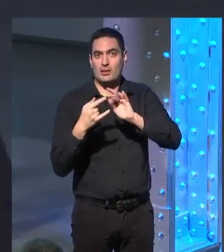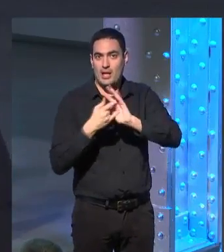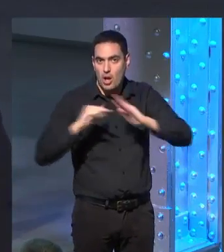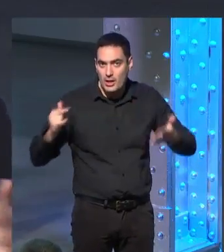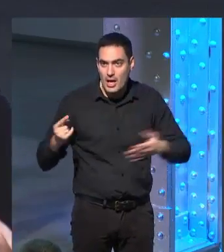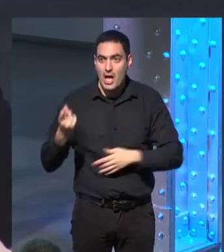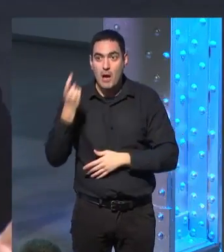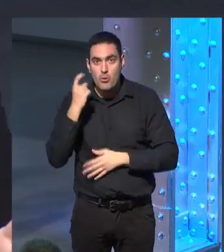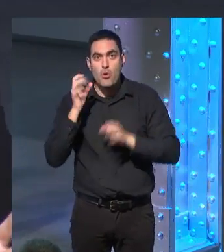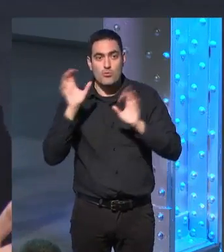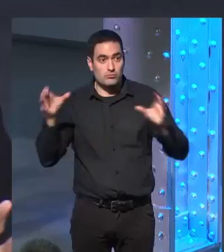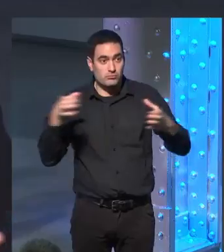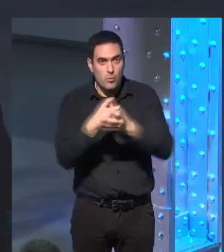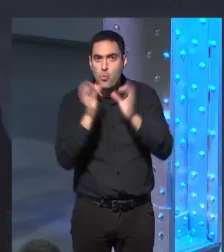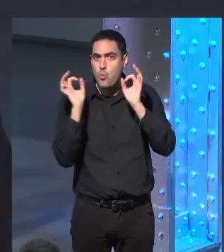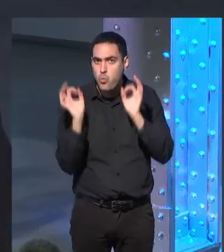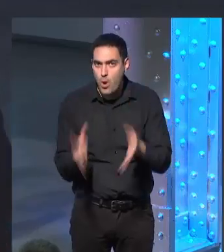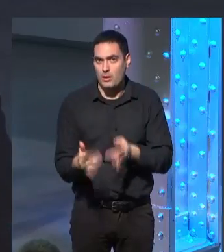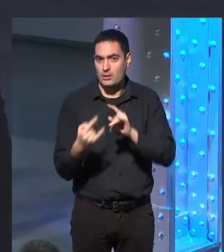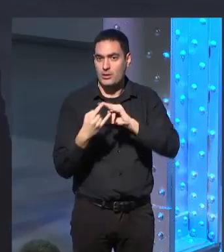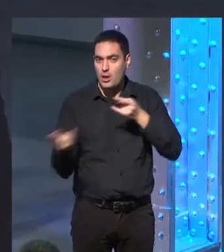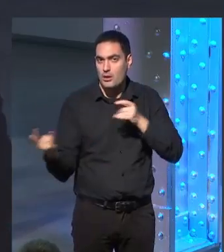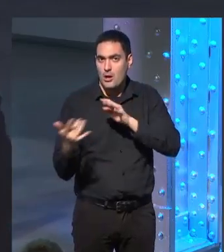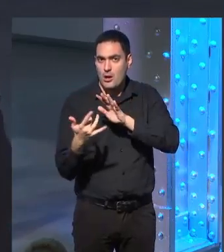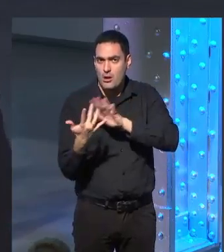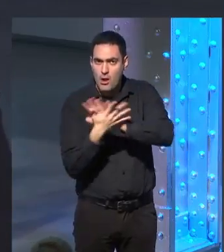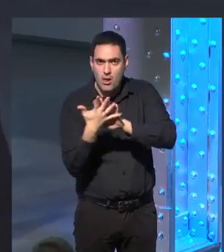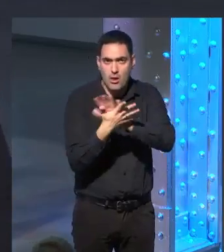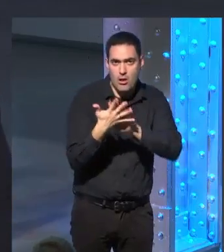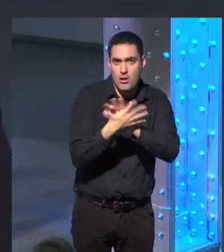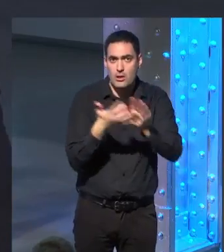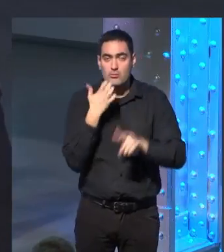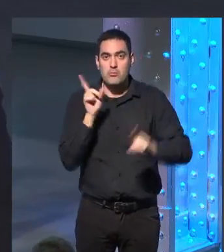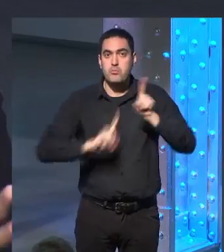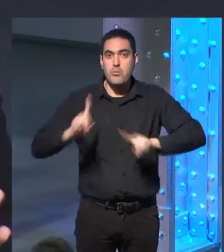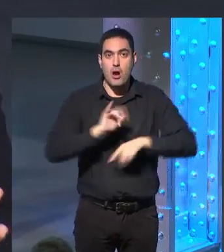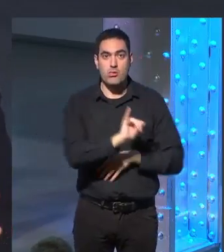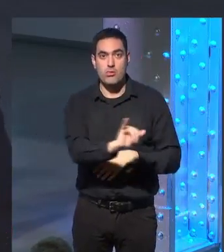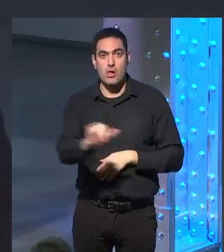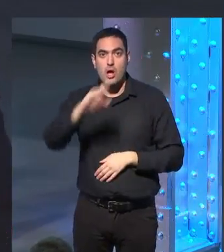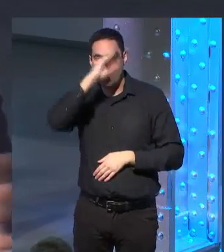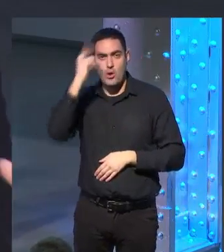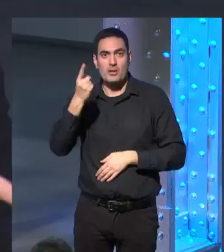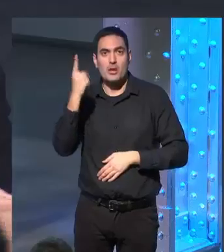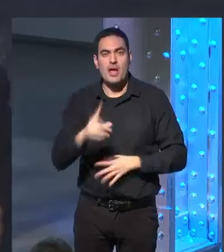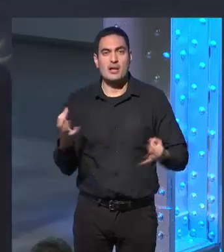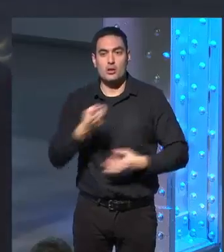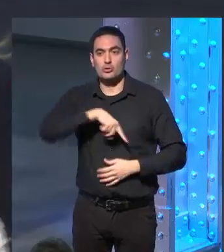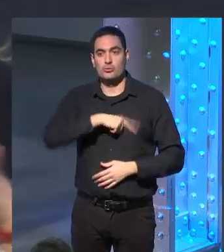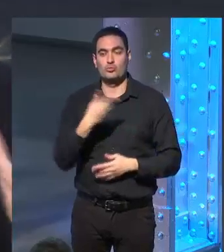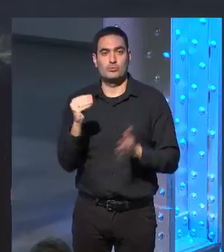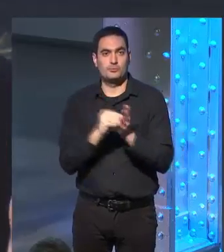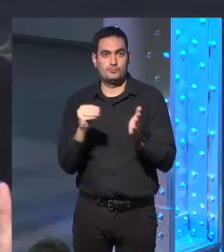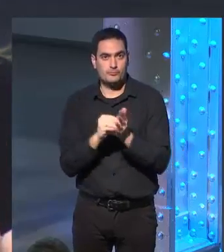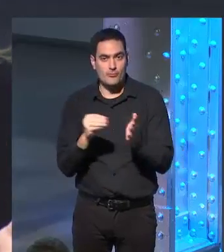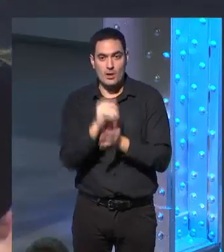efectivamente así, cuando lleguemos a ese alumno que tiene esas dificultades, no nos olvidemos también que nosotros, muchas